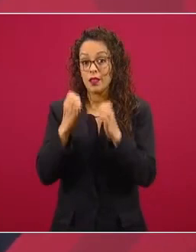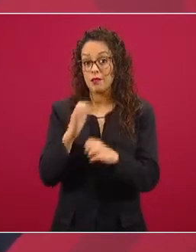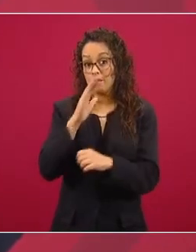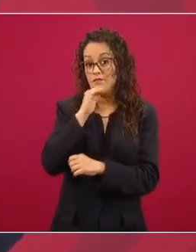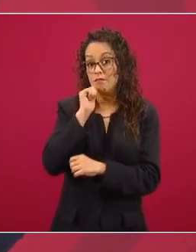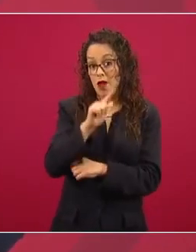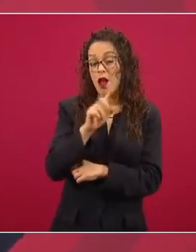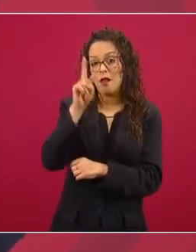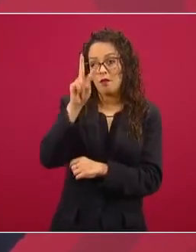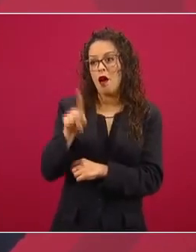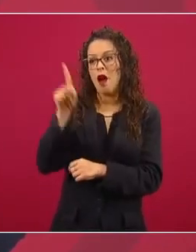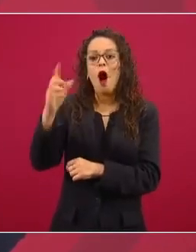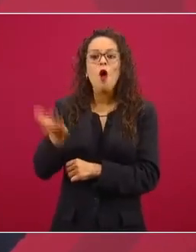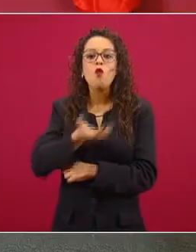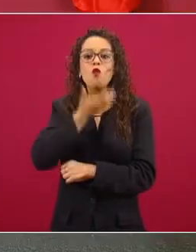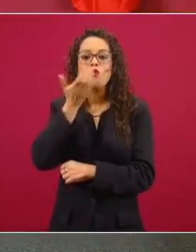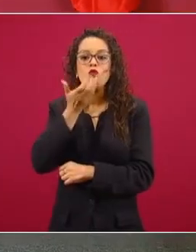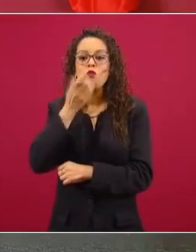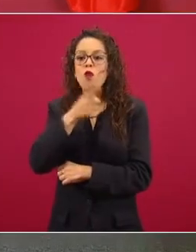cuestionaban,